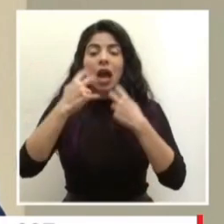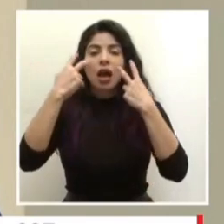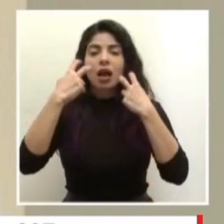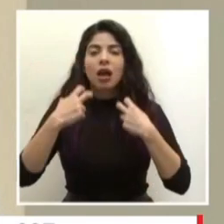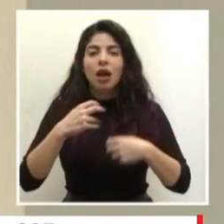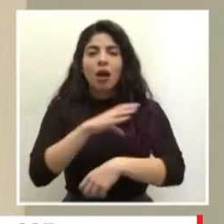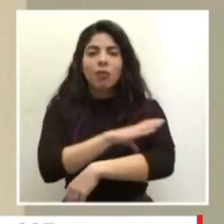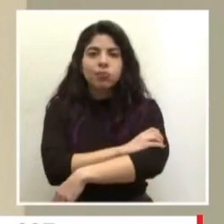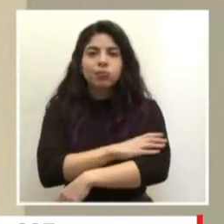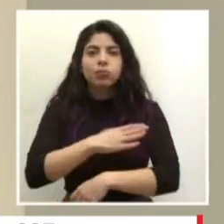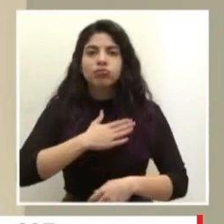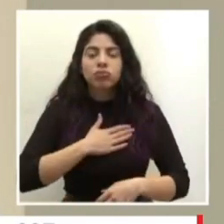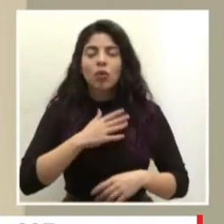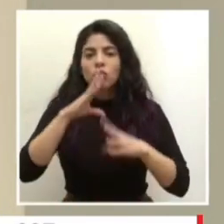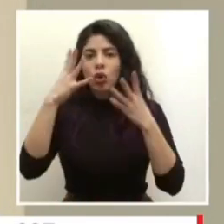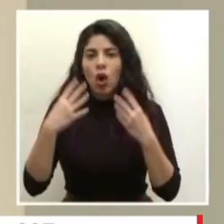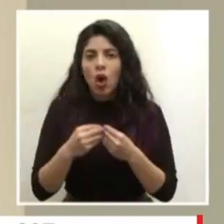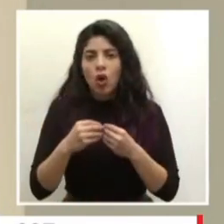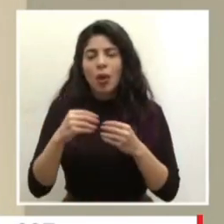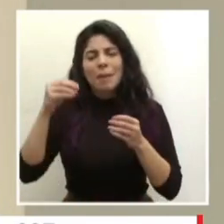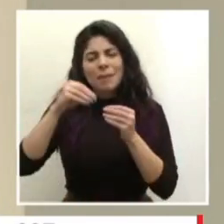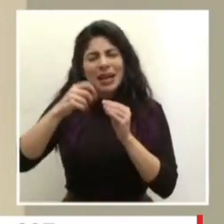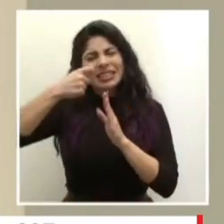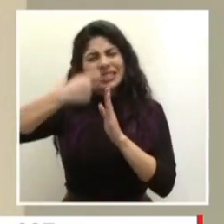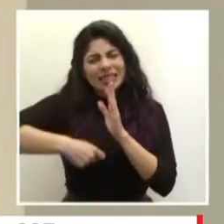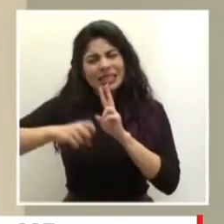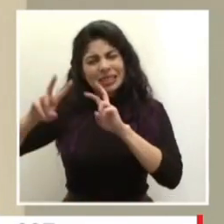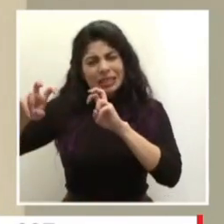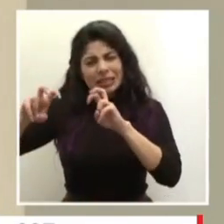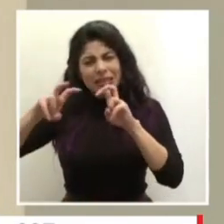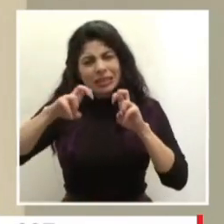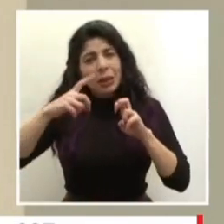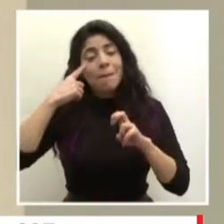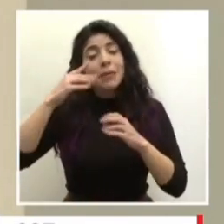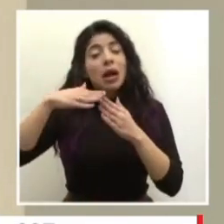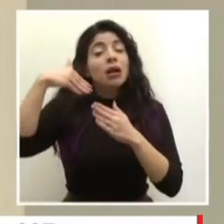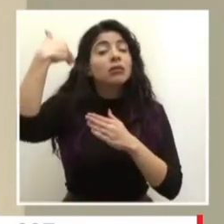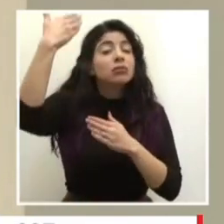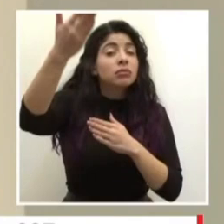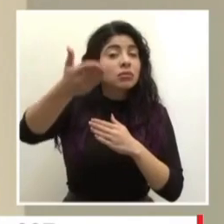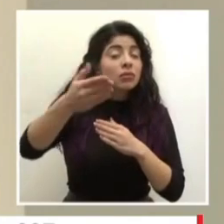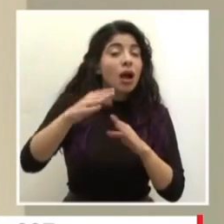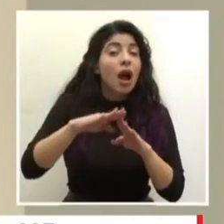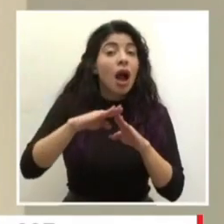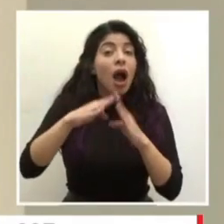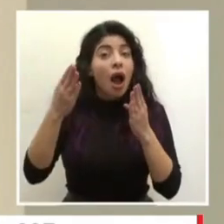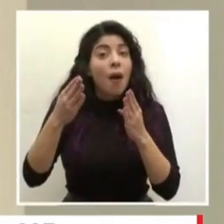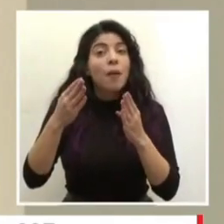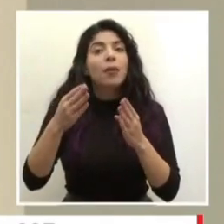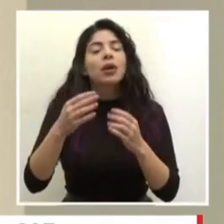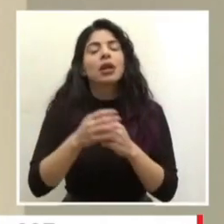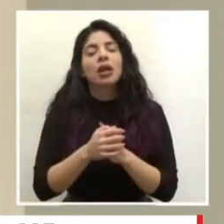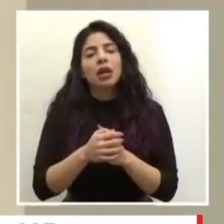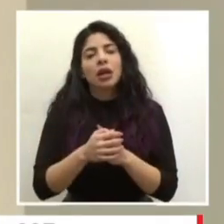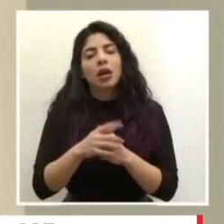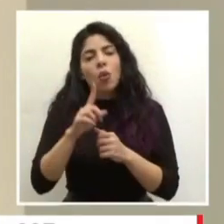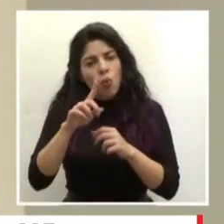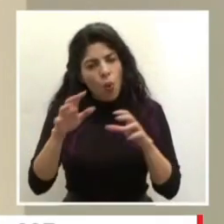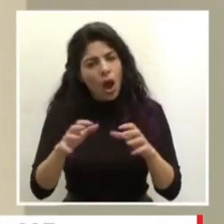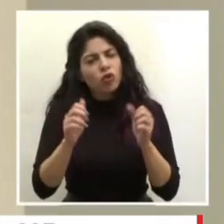la rigurosidad más alta que podamos aplicar para hacer justamente de esa apertura eventual en su momento un